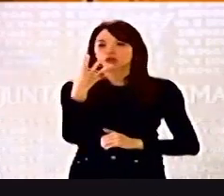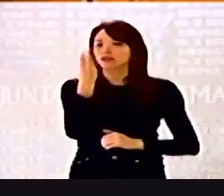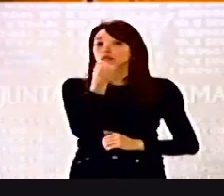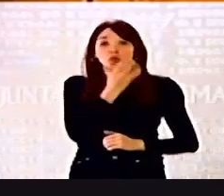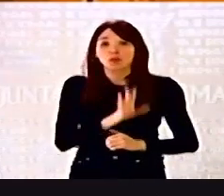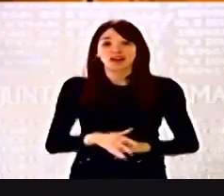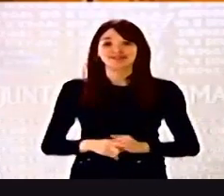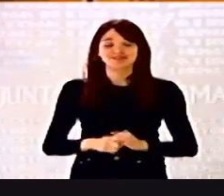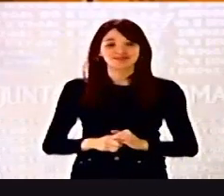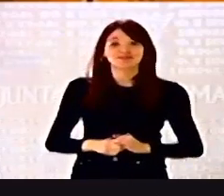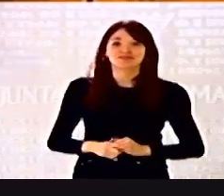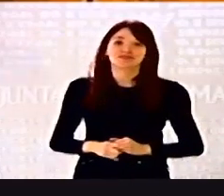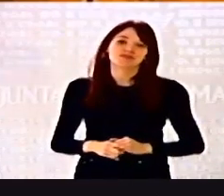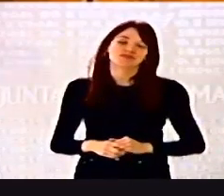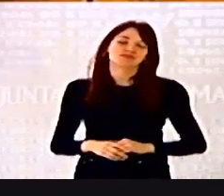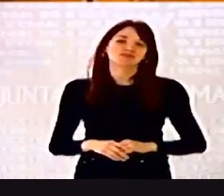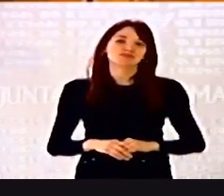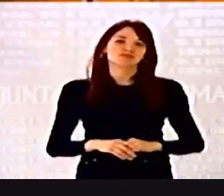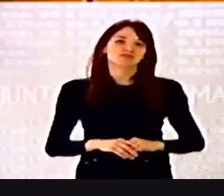bien.